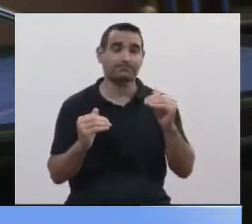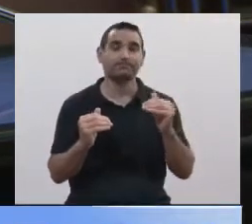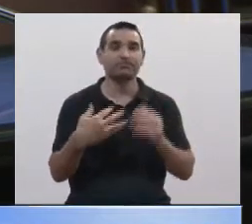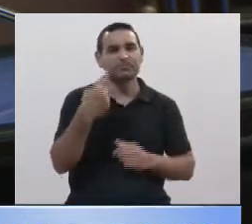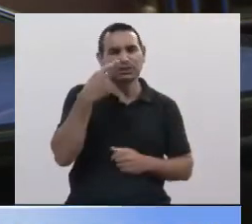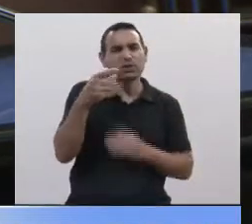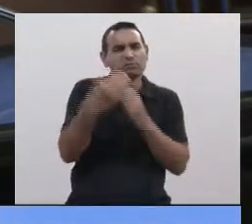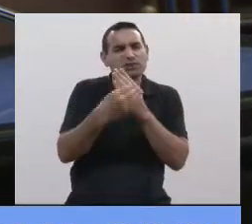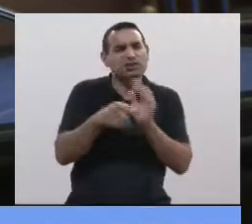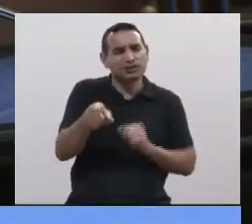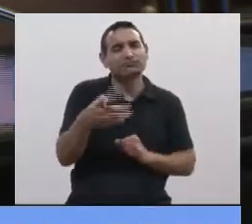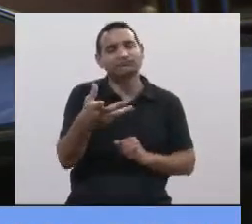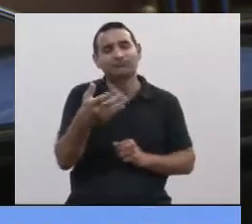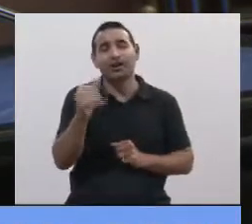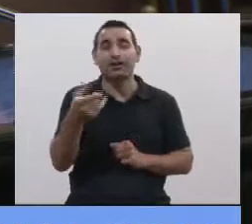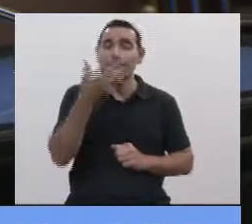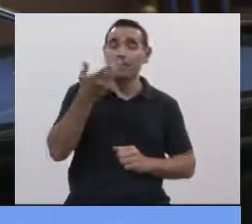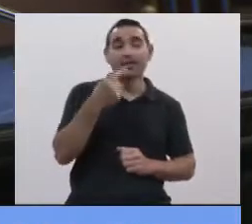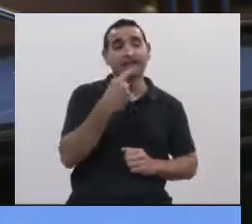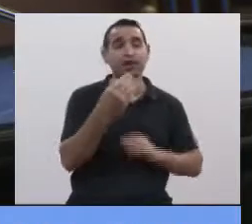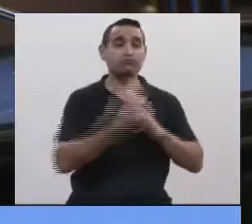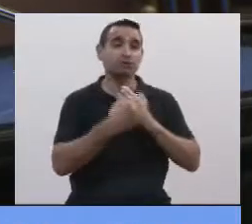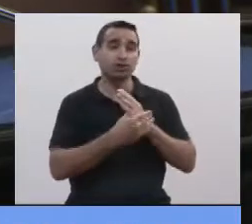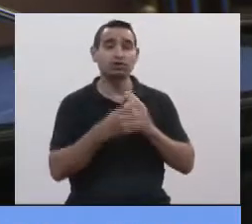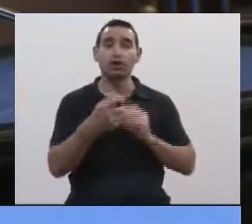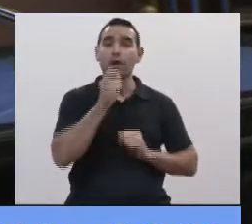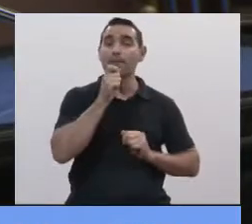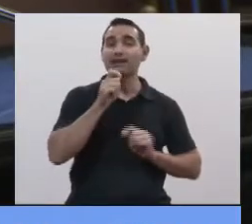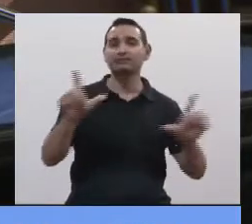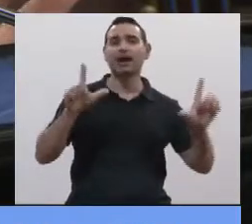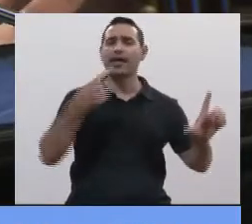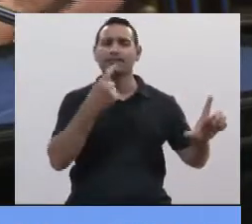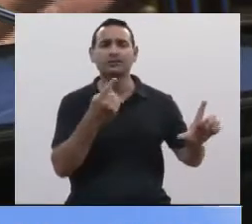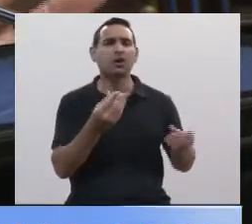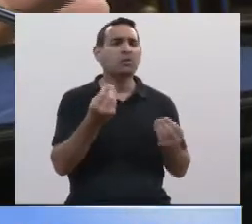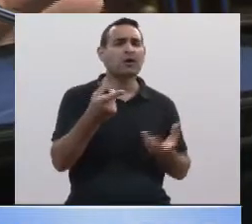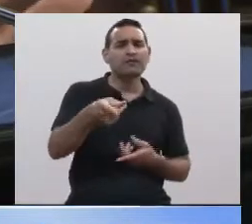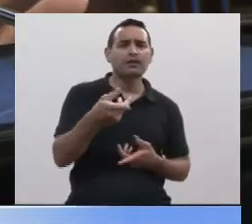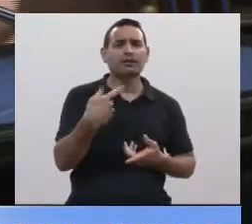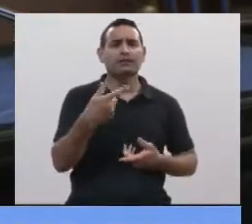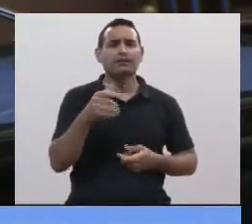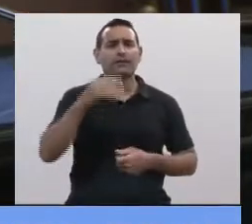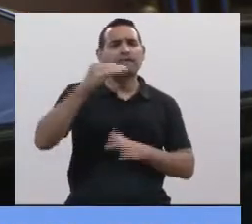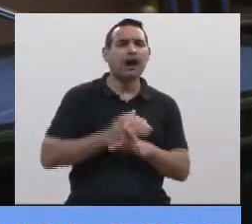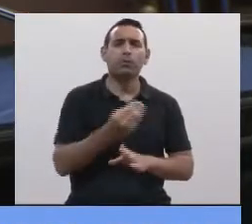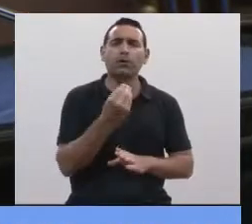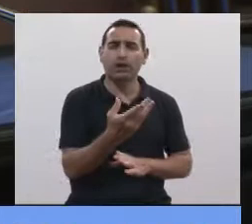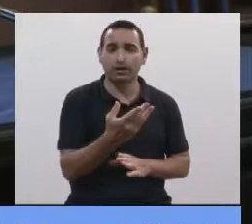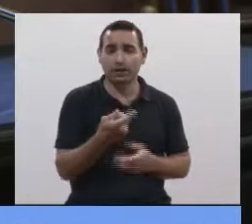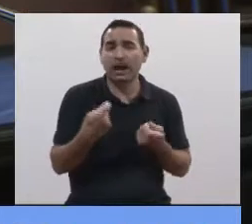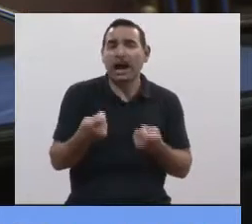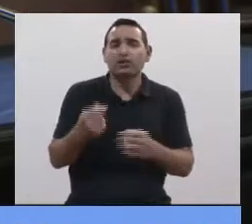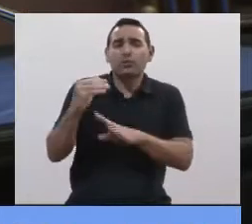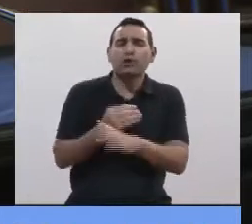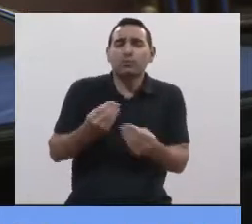creo que el ministro, claro, porque hay un doble discurso, el ministro, para quedar bien en la prensa, por ahí dice, ¿y por qué tiene que bajar el gasto? Mire, este hombre, si